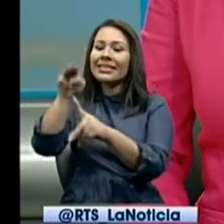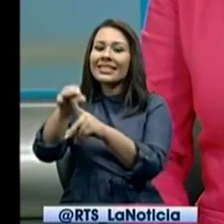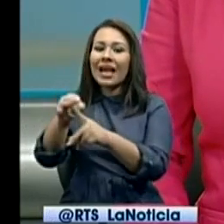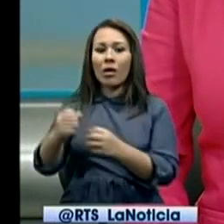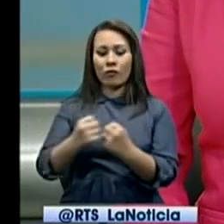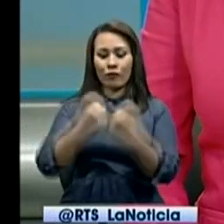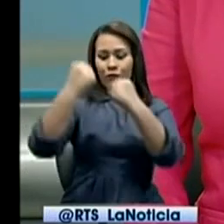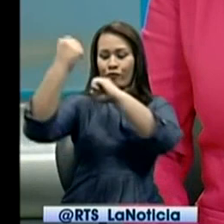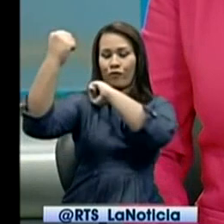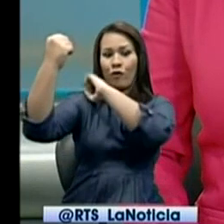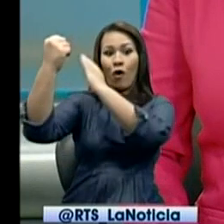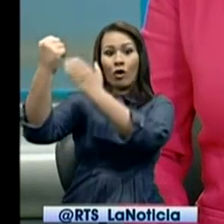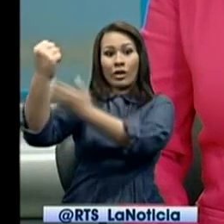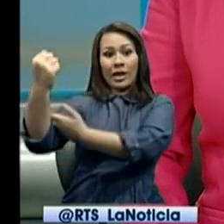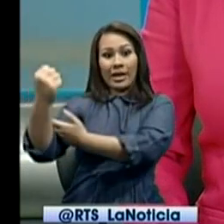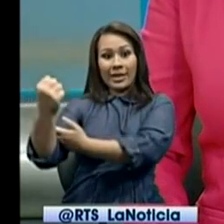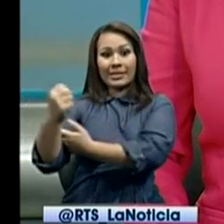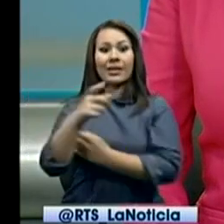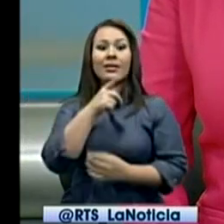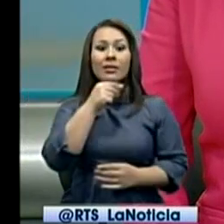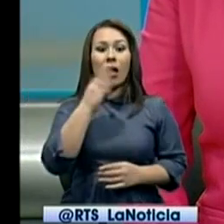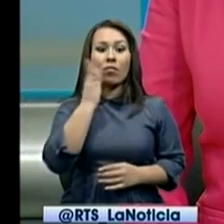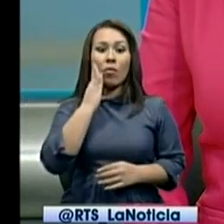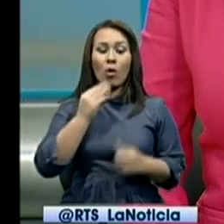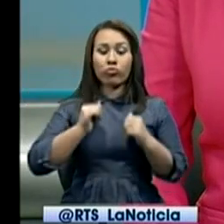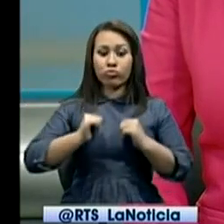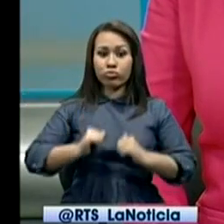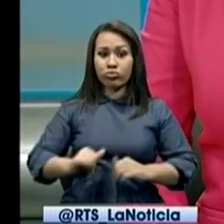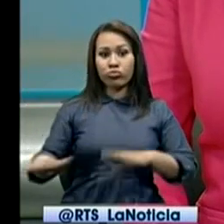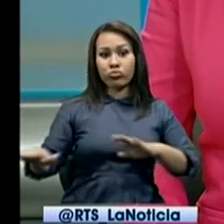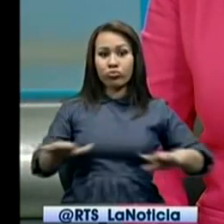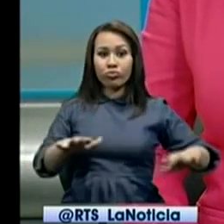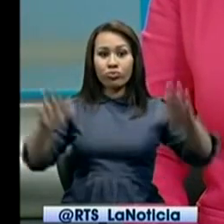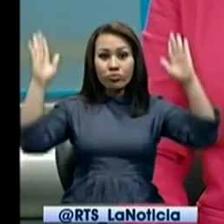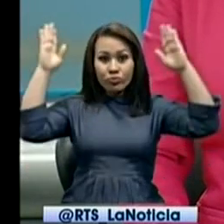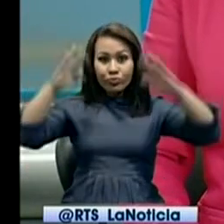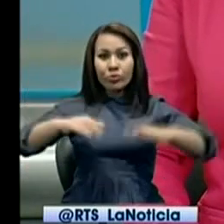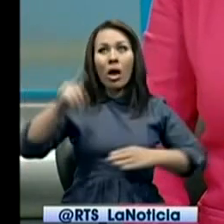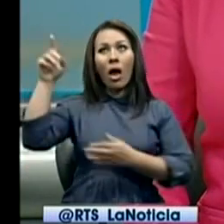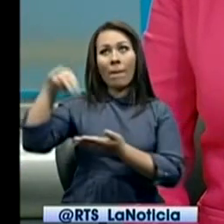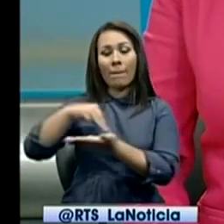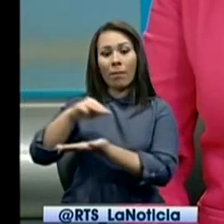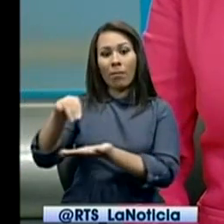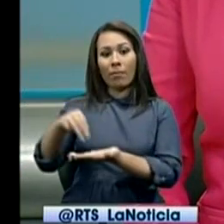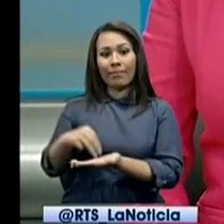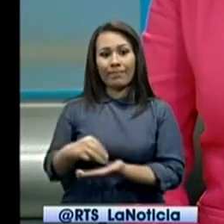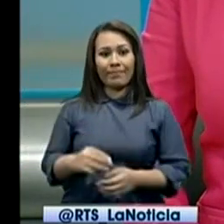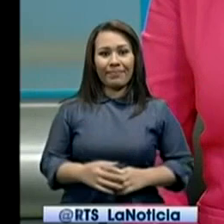de fortaleza y amor a las madres afectadas por el terremoto en la provincia de Manabí.